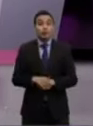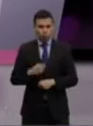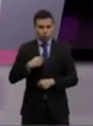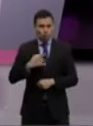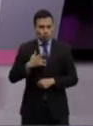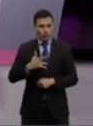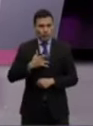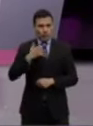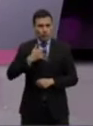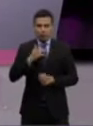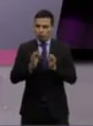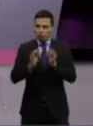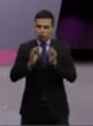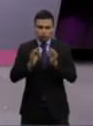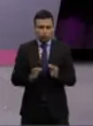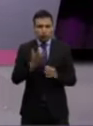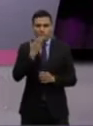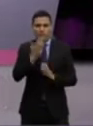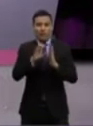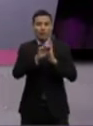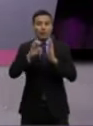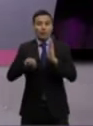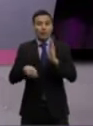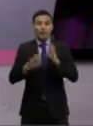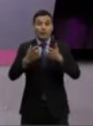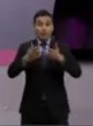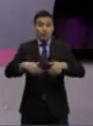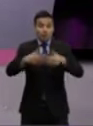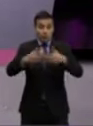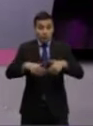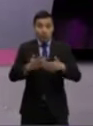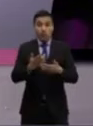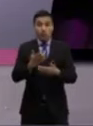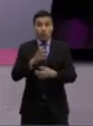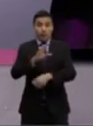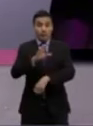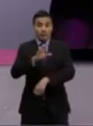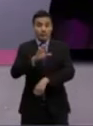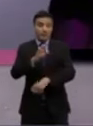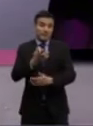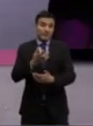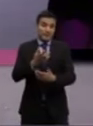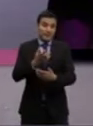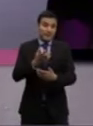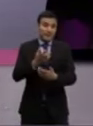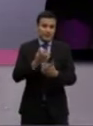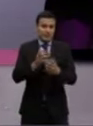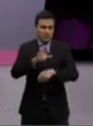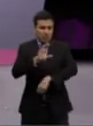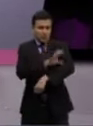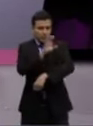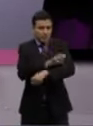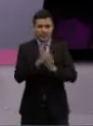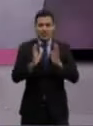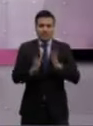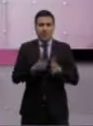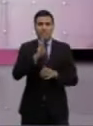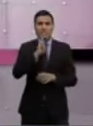cambio transformador. Las hidroeléctricas son energías limpias, poco se habla, pero ya se están modernizando